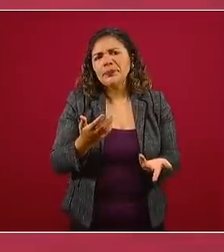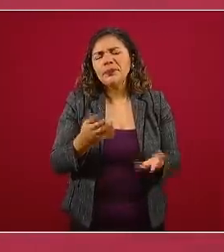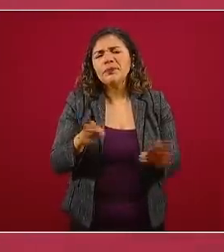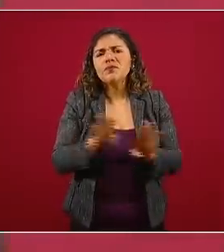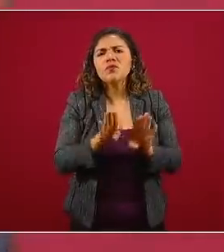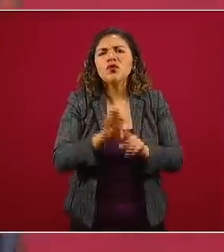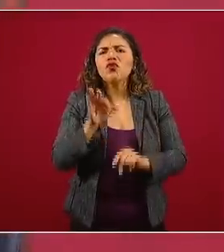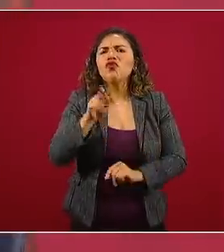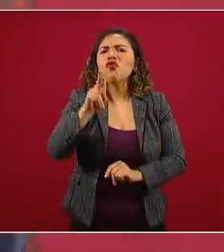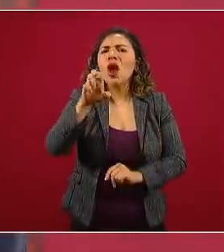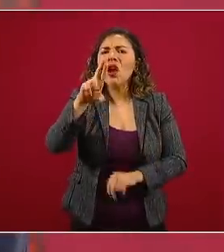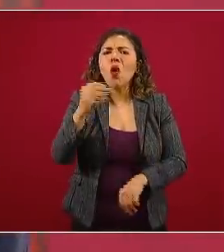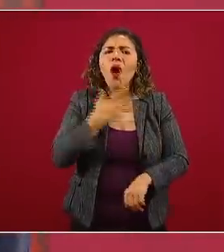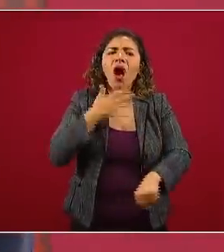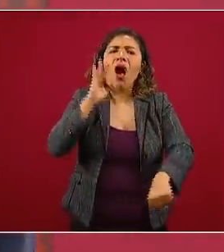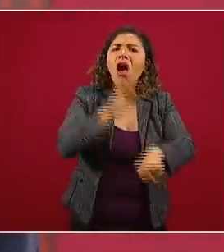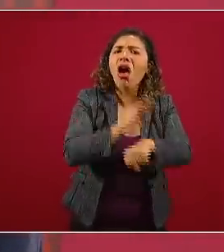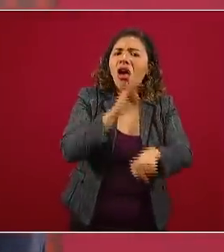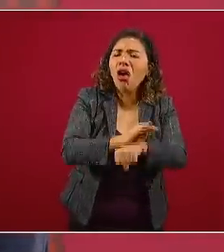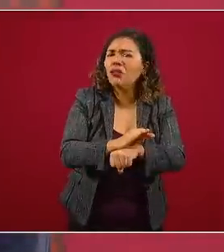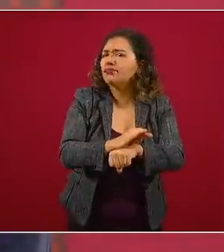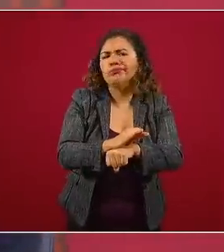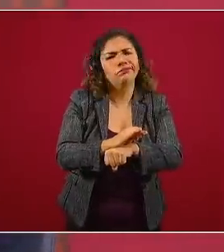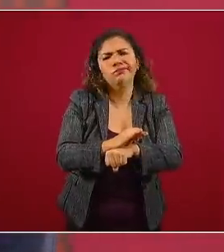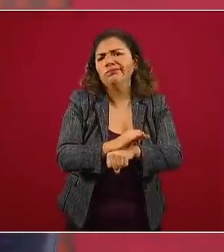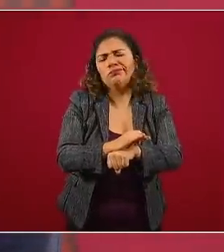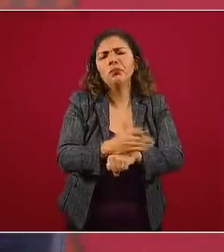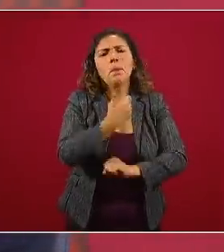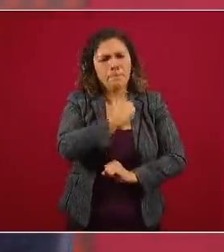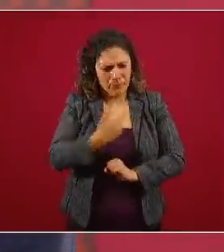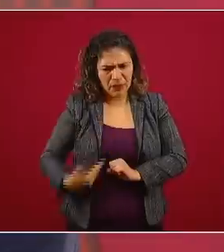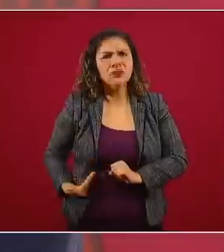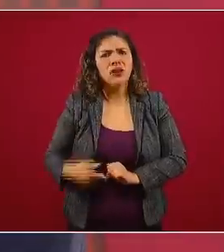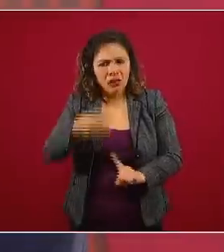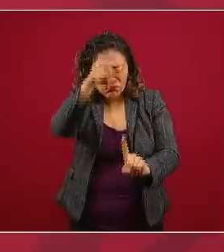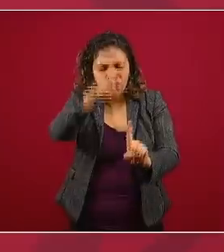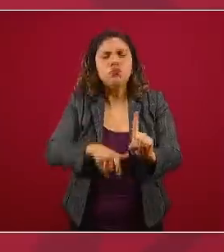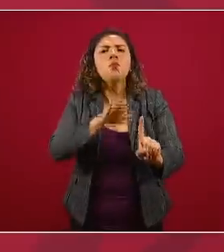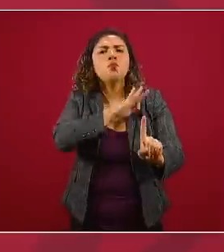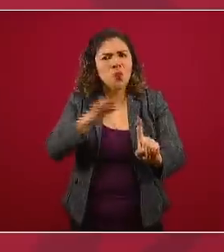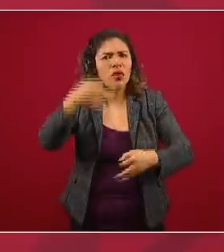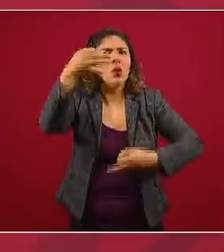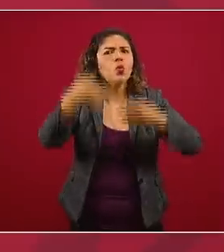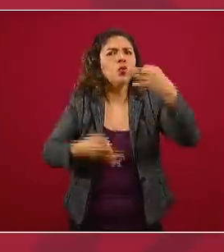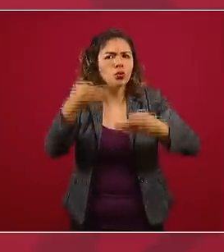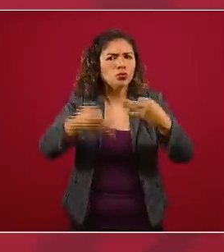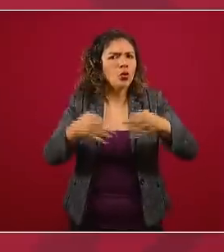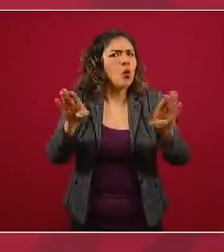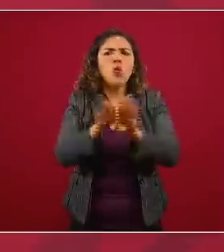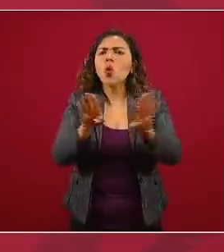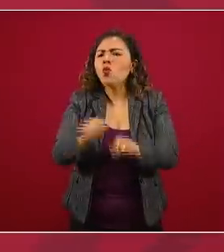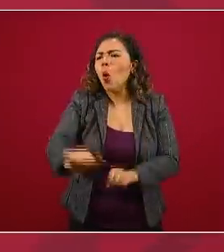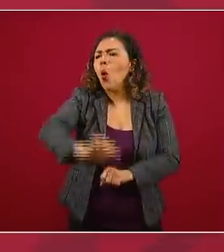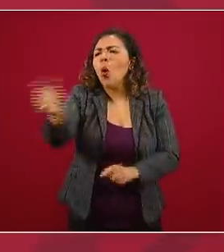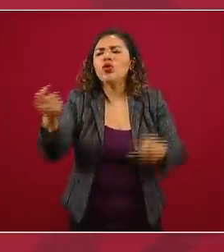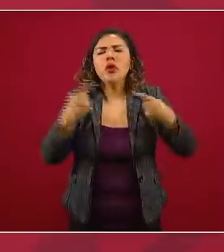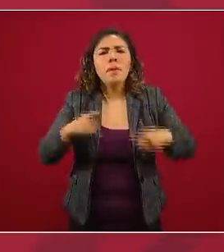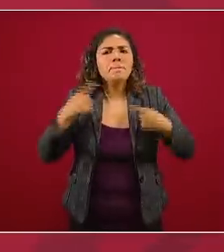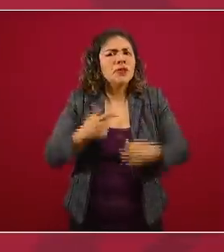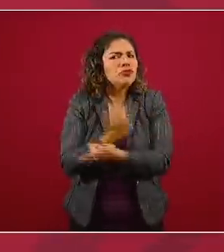fueros estos privilegios y que el presidente pueda ser juzgado como cualquier otro